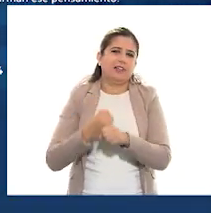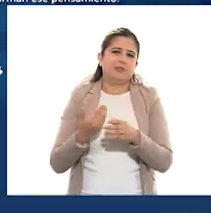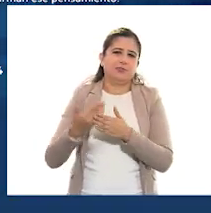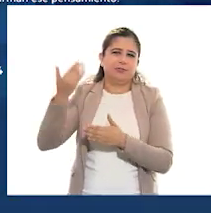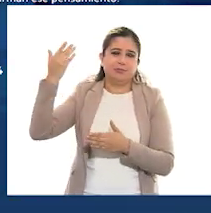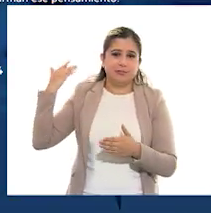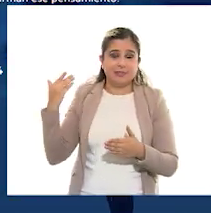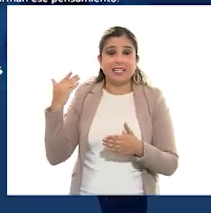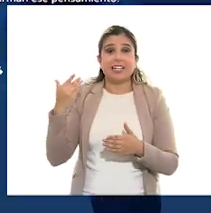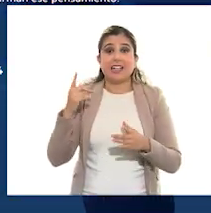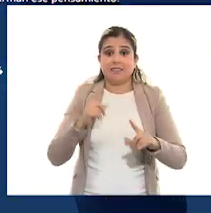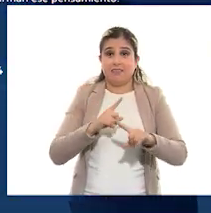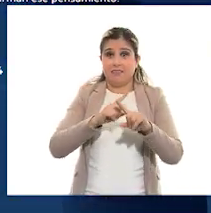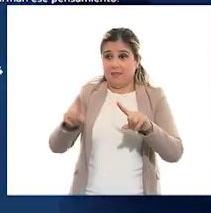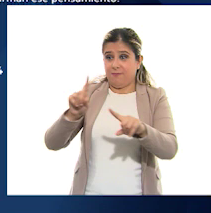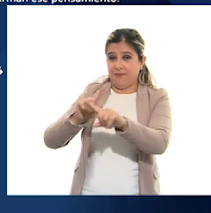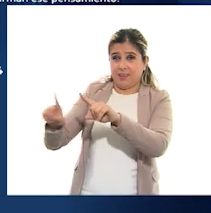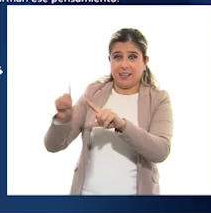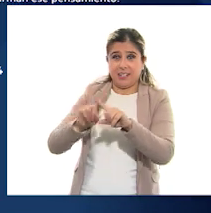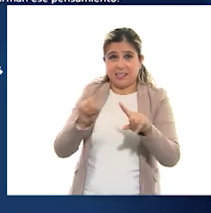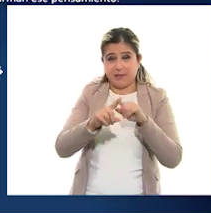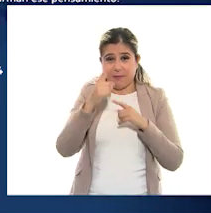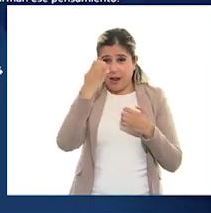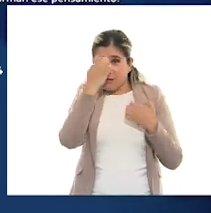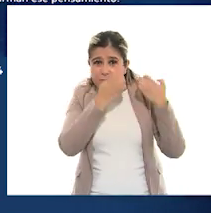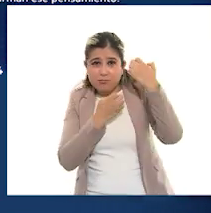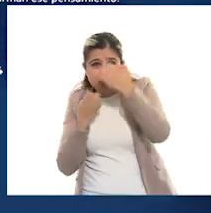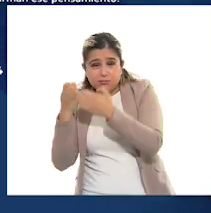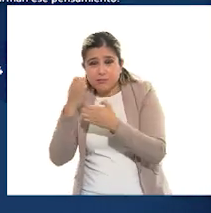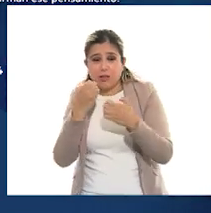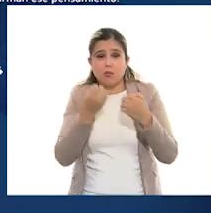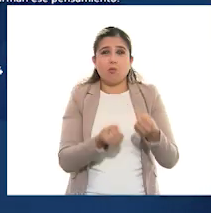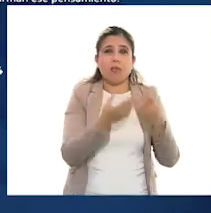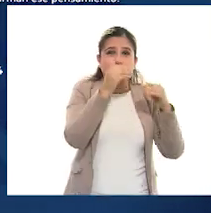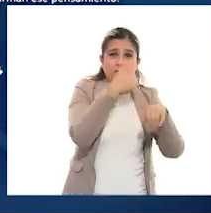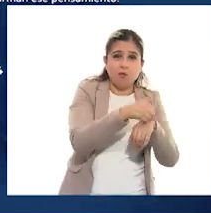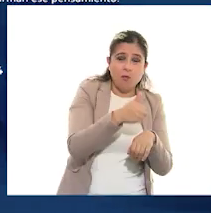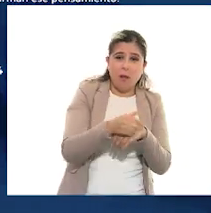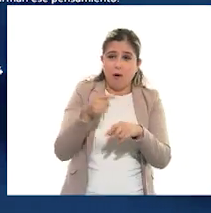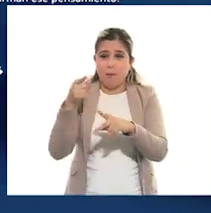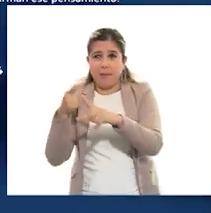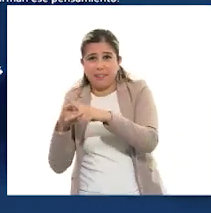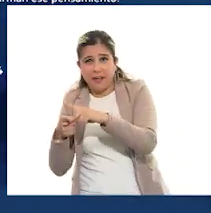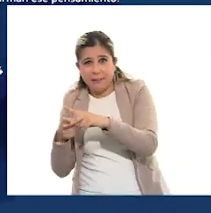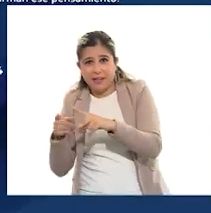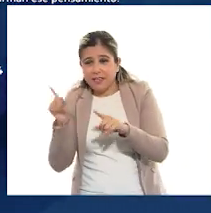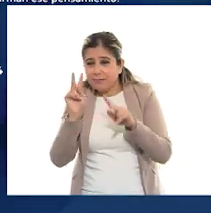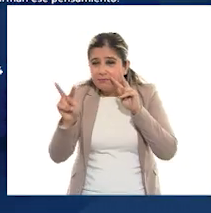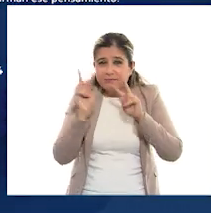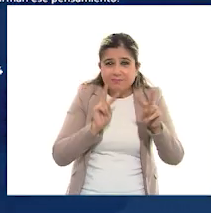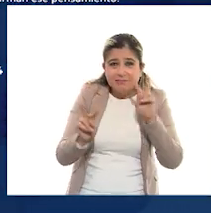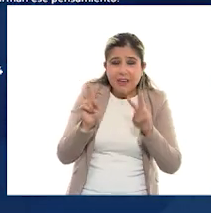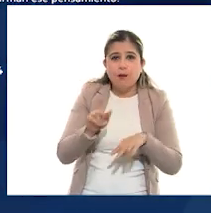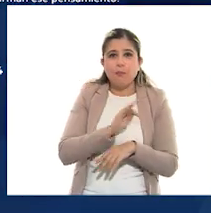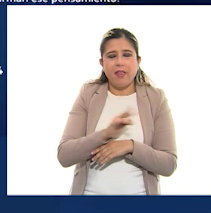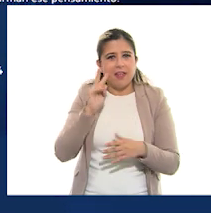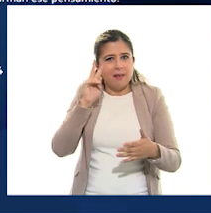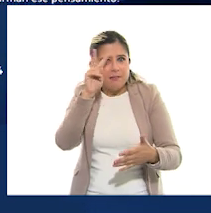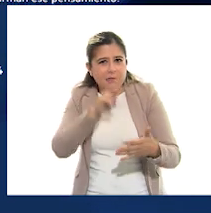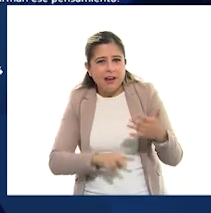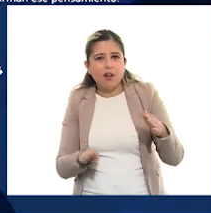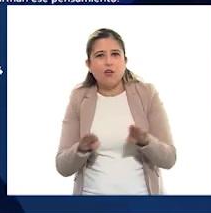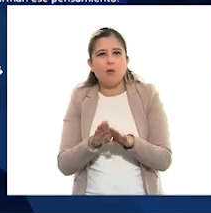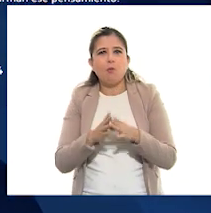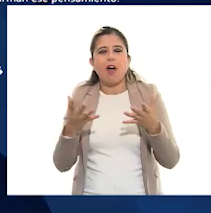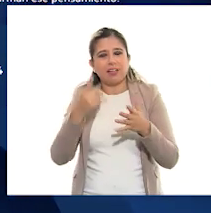La diferenciación entre un sistema innato de evaluación de cantidades y el de un lenguaje matemático que se aprende, creo que también se puede observar en algunas